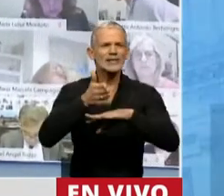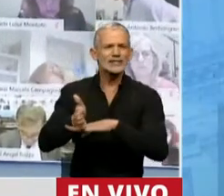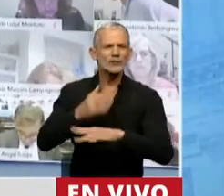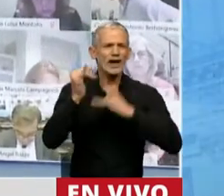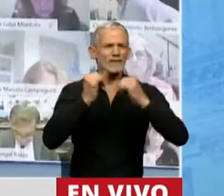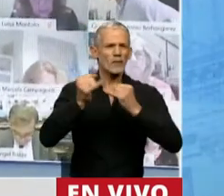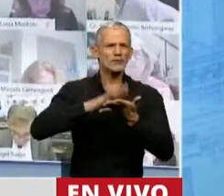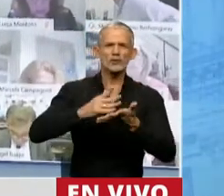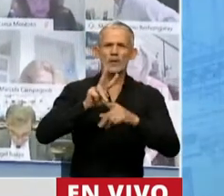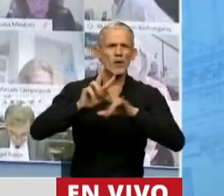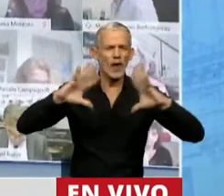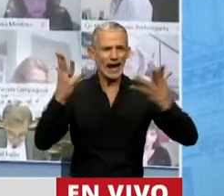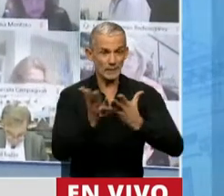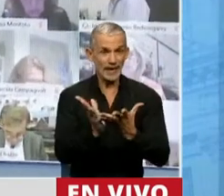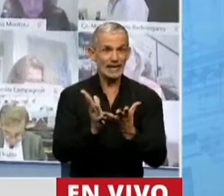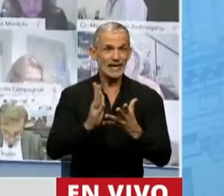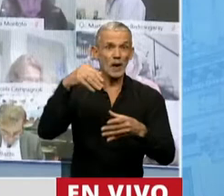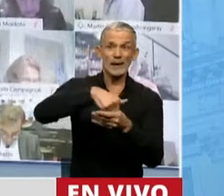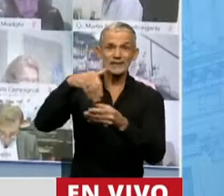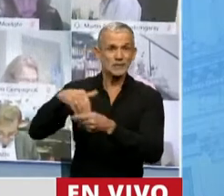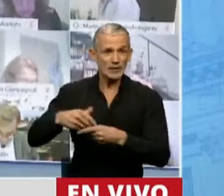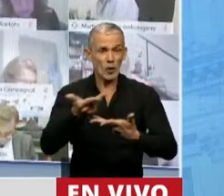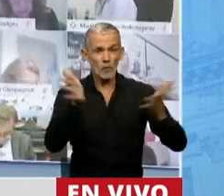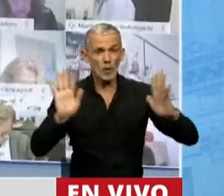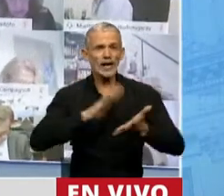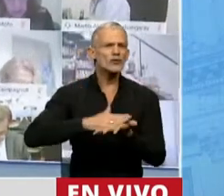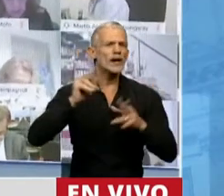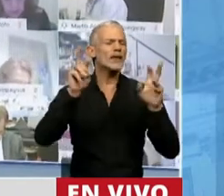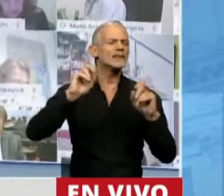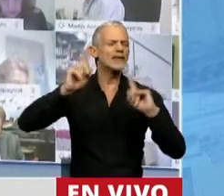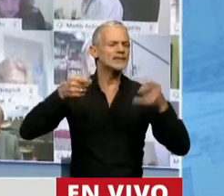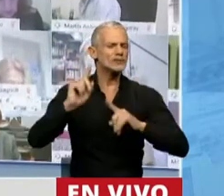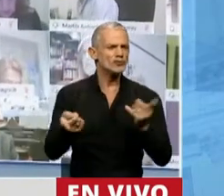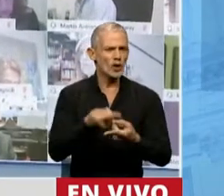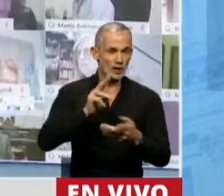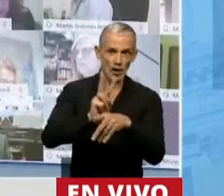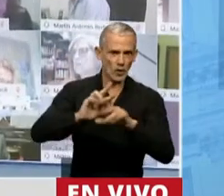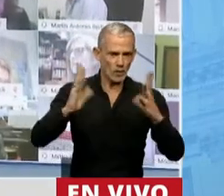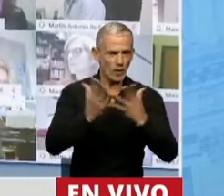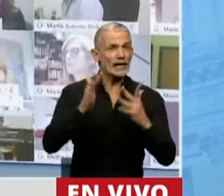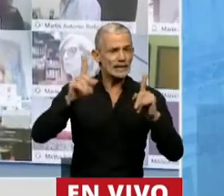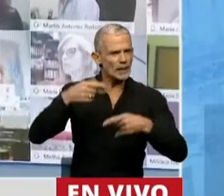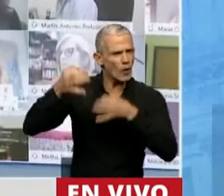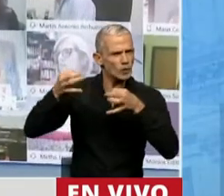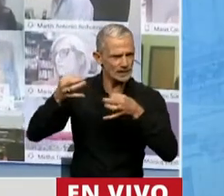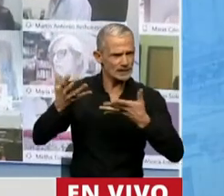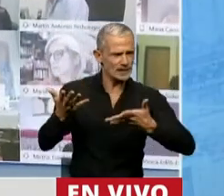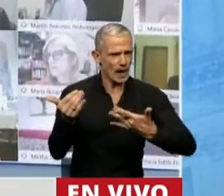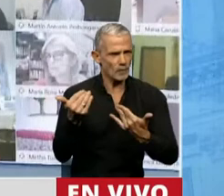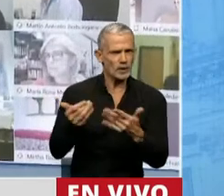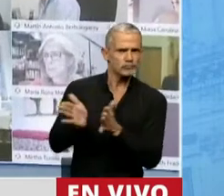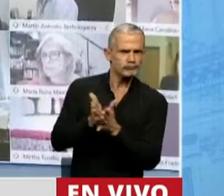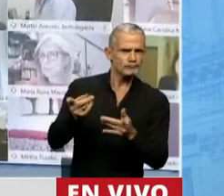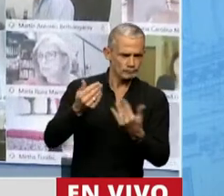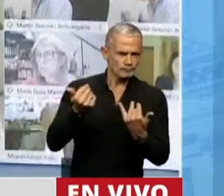información ambiental, participación pública en los procesos de toma de decisiones ambientales y el acceso a la justicia en asuntos